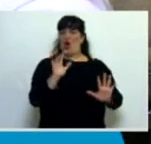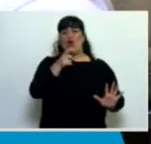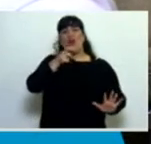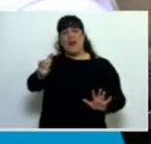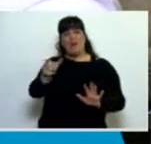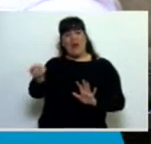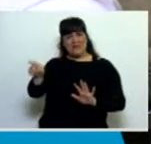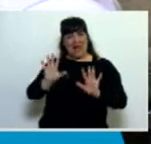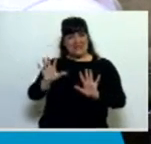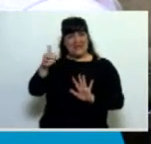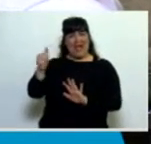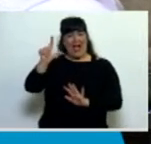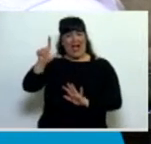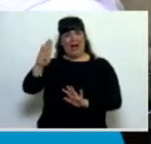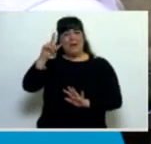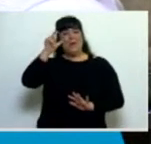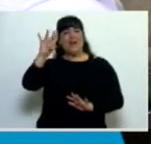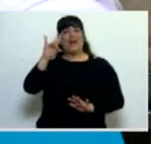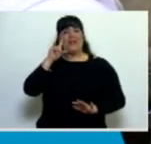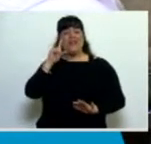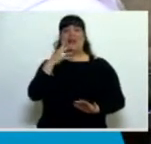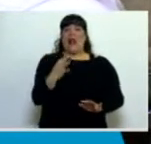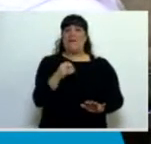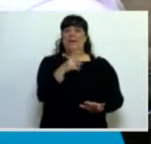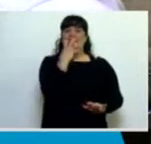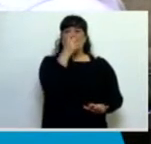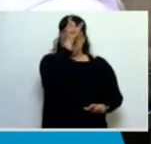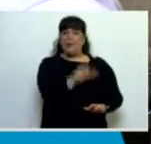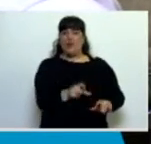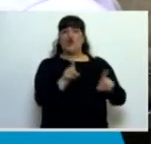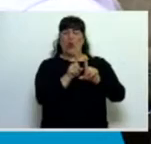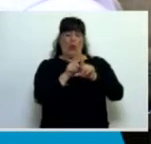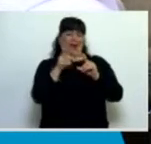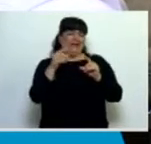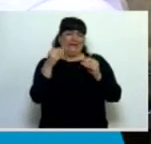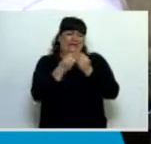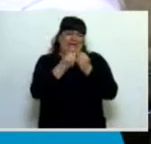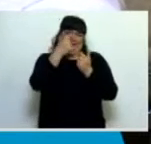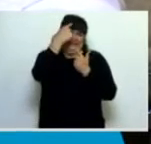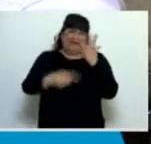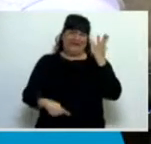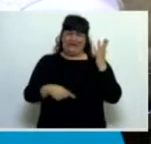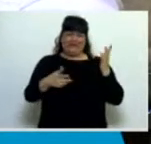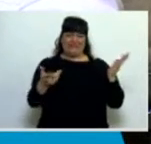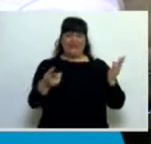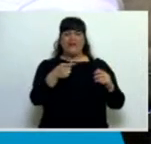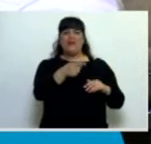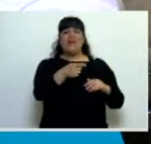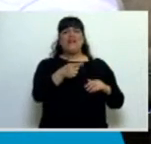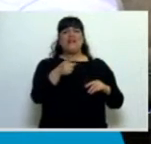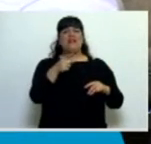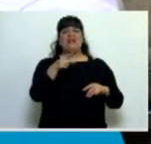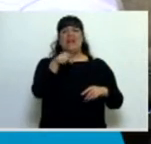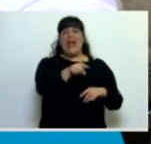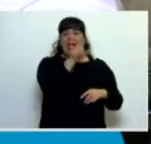acostumbrados a leer, porque realmente era un personaje muy polifacético, que